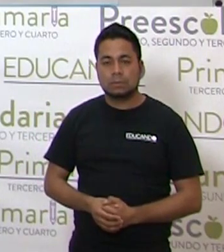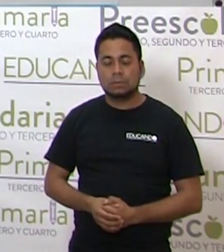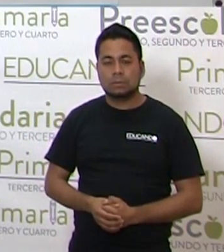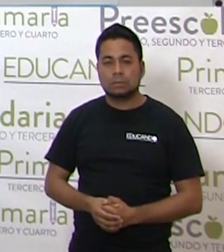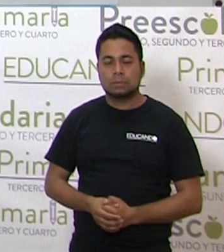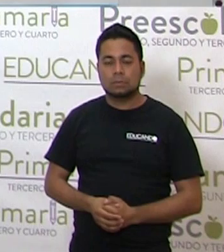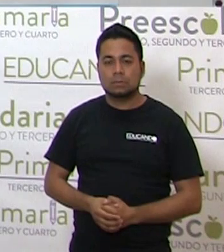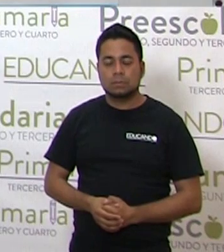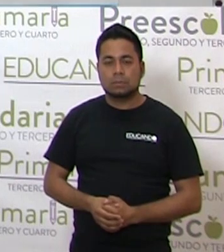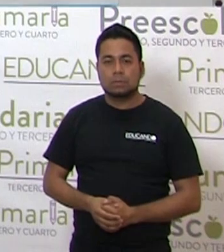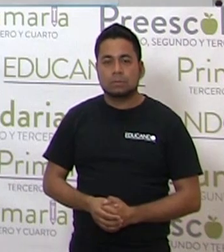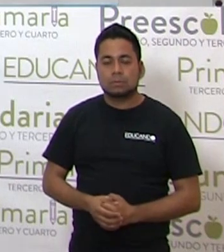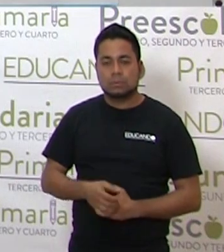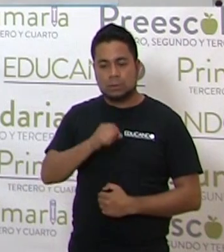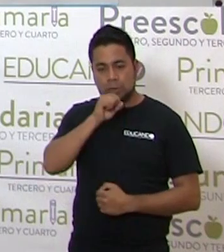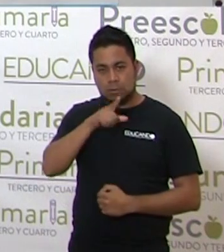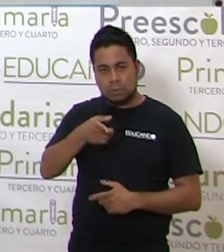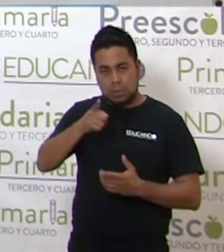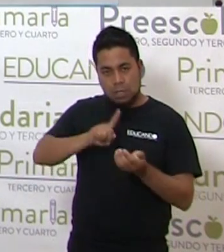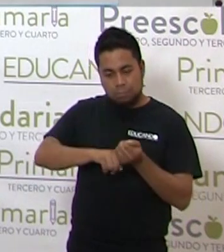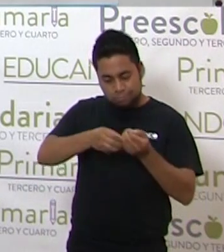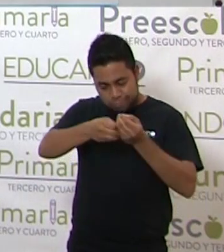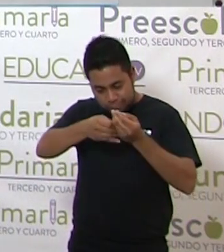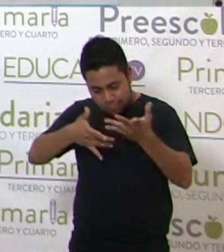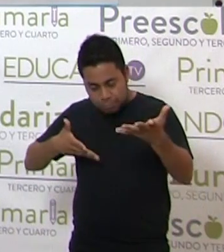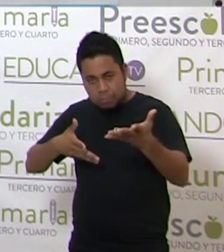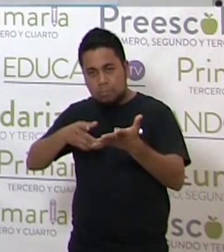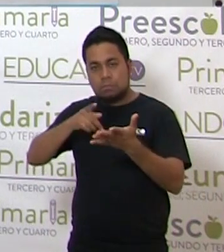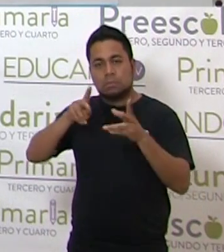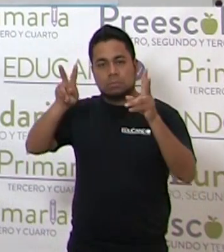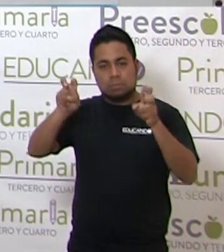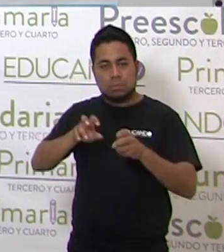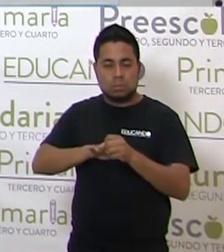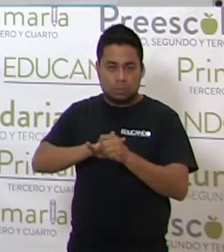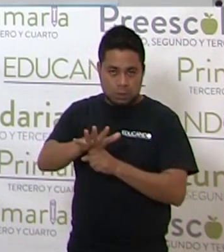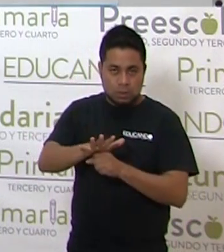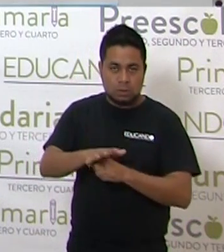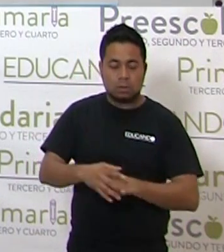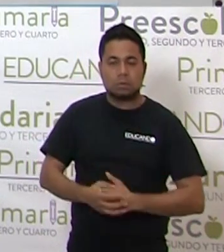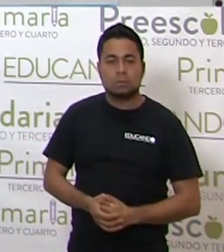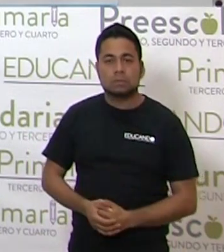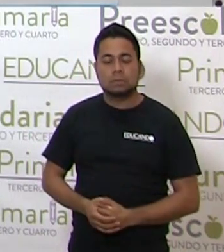tiene un desarrollo del tema